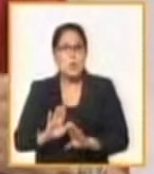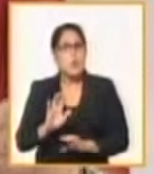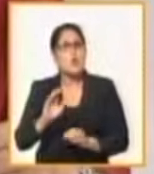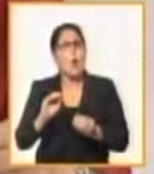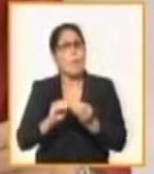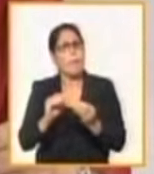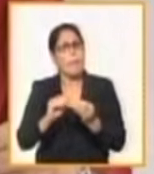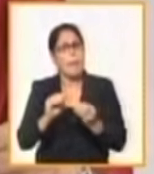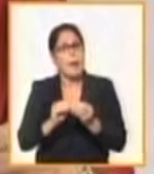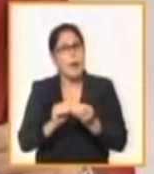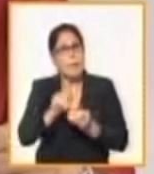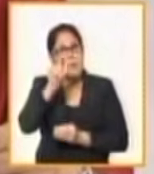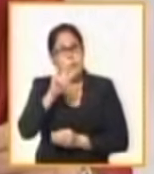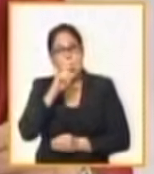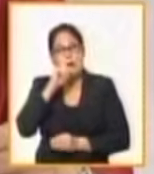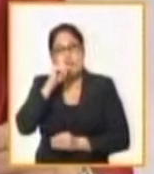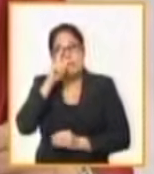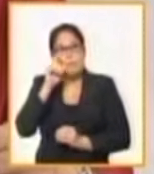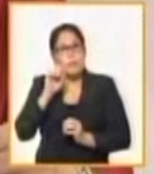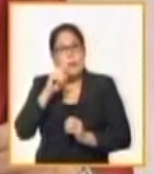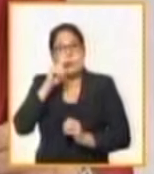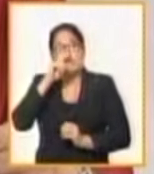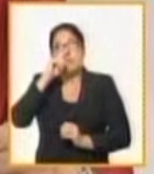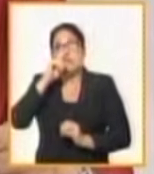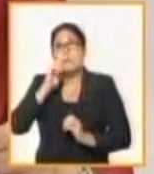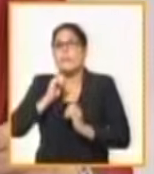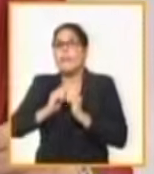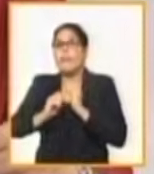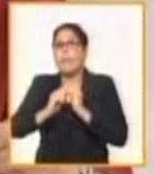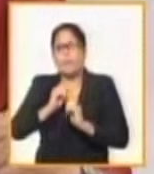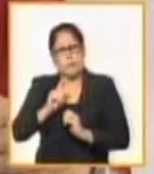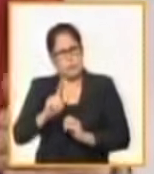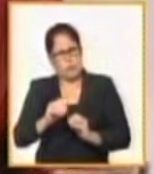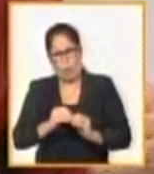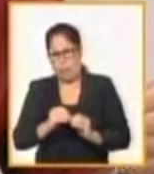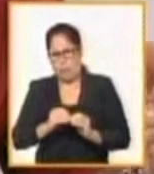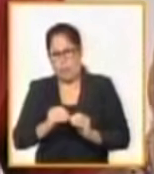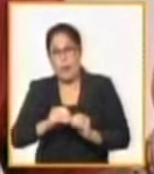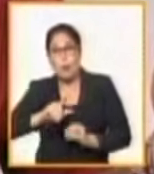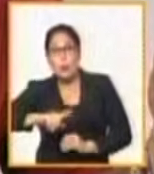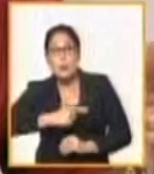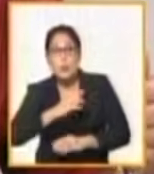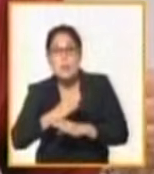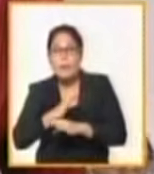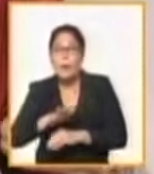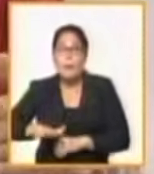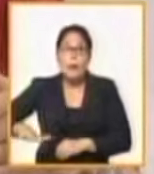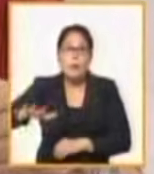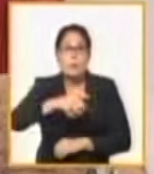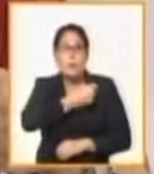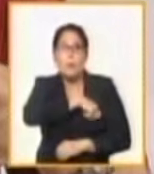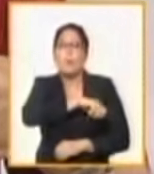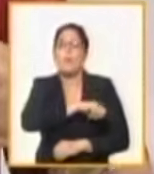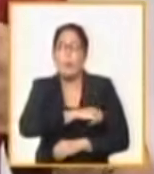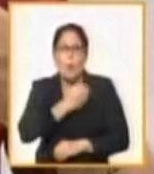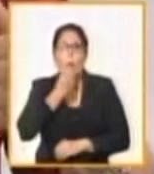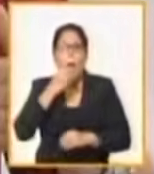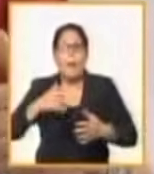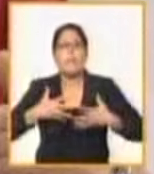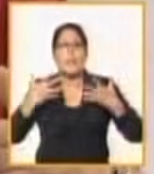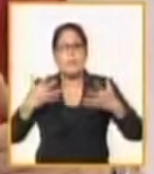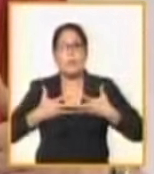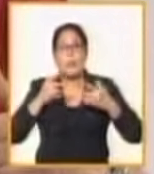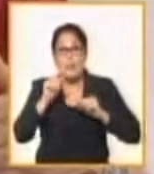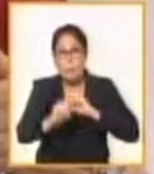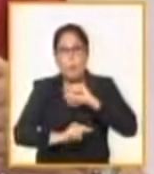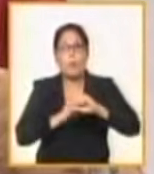que se suscitó allí, la cultura se transversalizó por todo el país y recuperamos la cultura